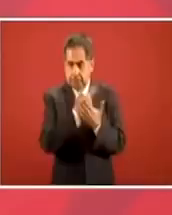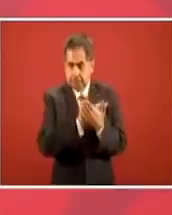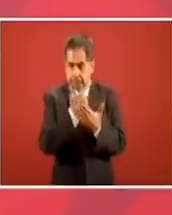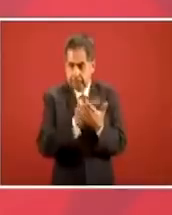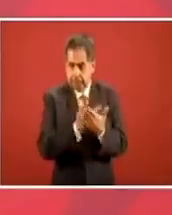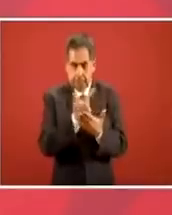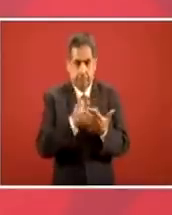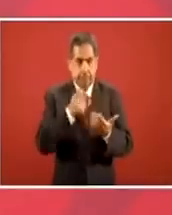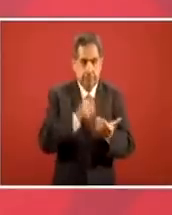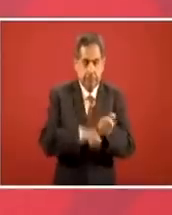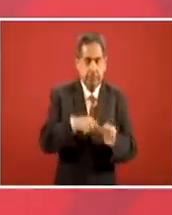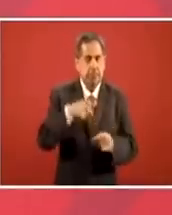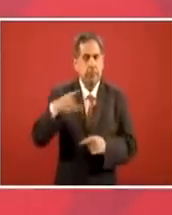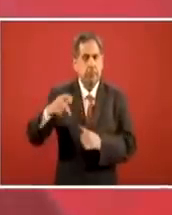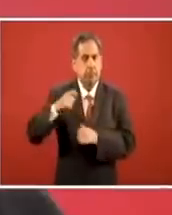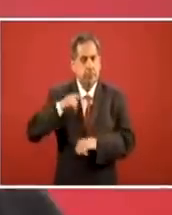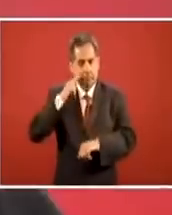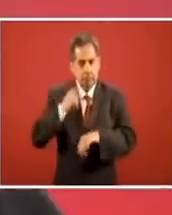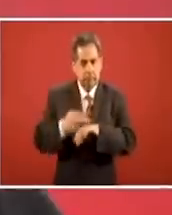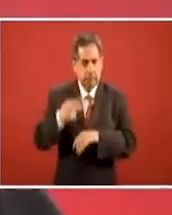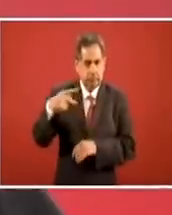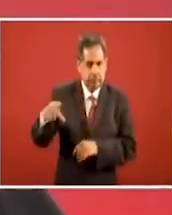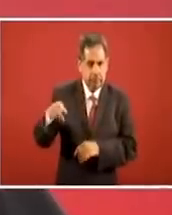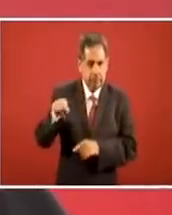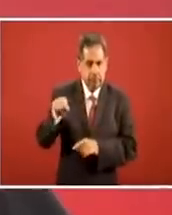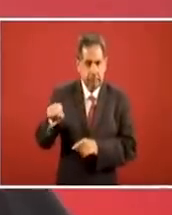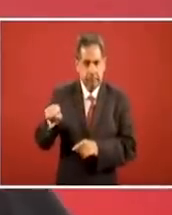corresponde a